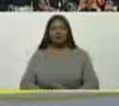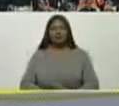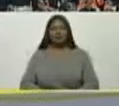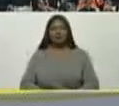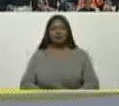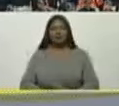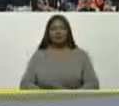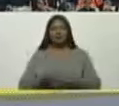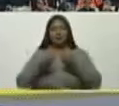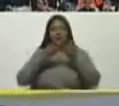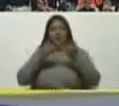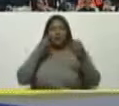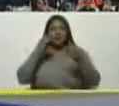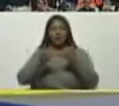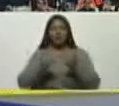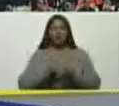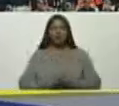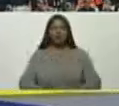represiva,